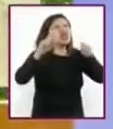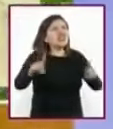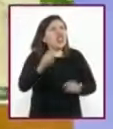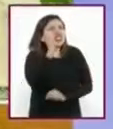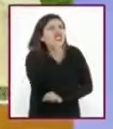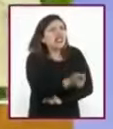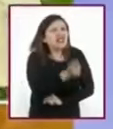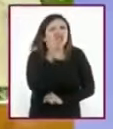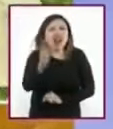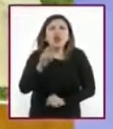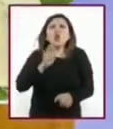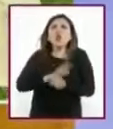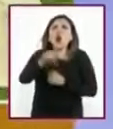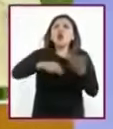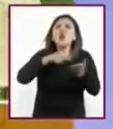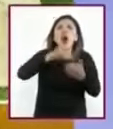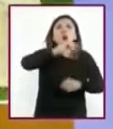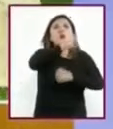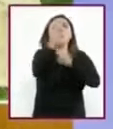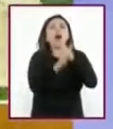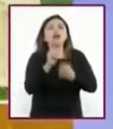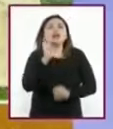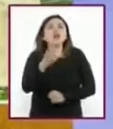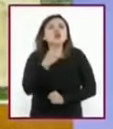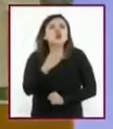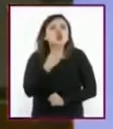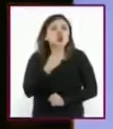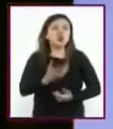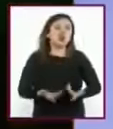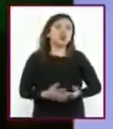de las regiones o países donde se usen.